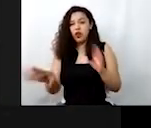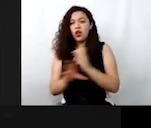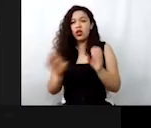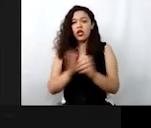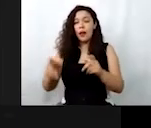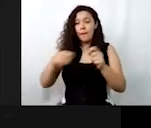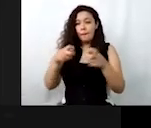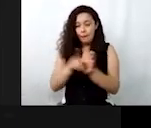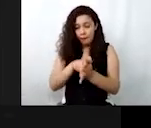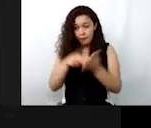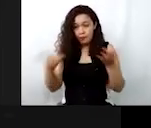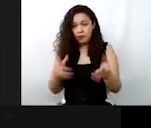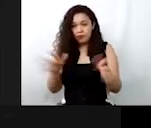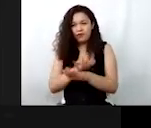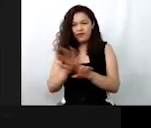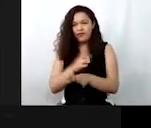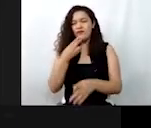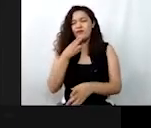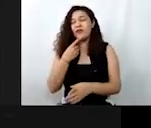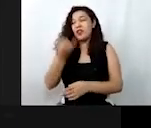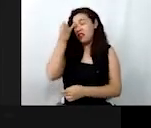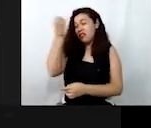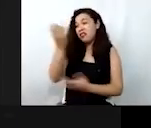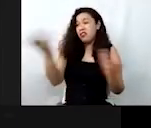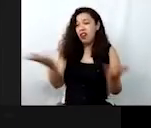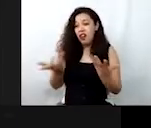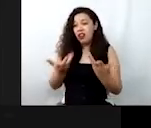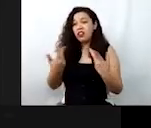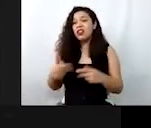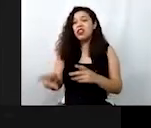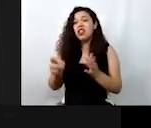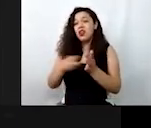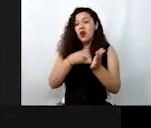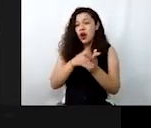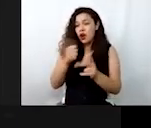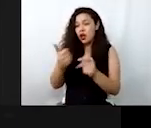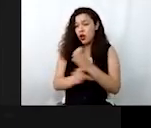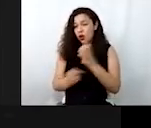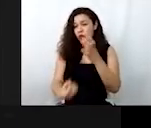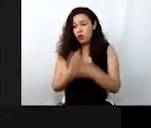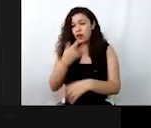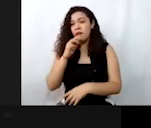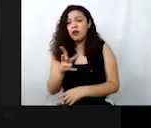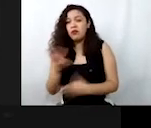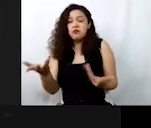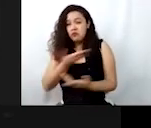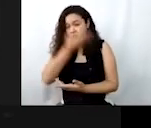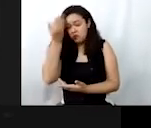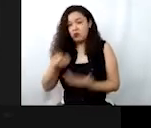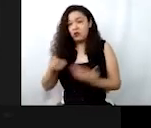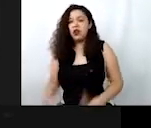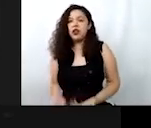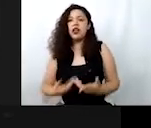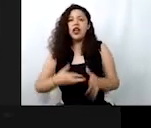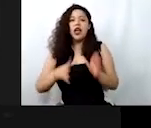Pero la idea no nos convenció del todo porque ya se fabrican y no sabíamos qué mejorarles. A partir de esta opción, se nos ocurrió hacer una masa